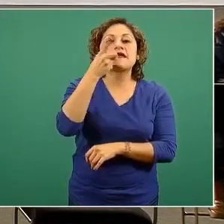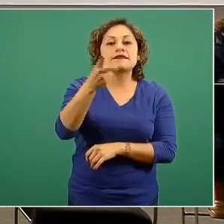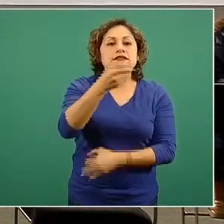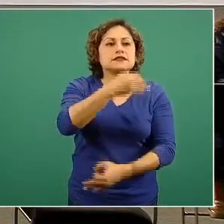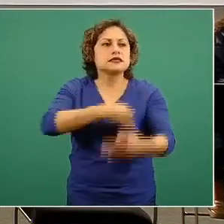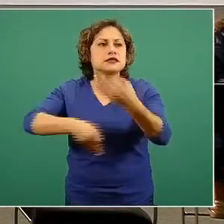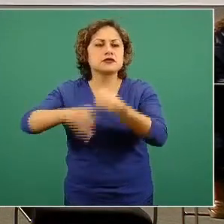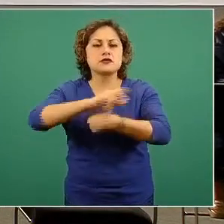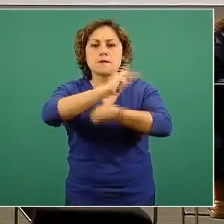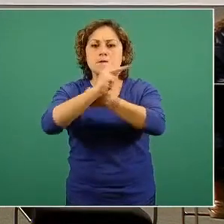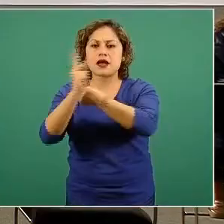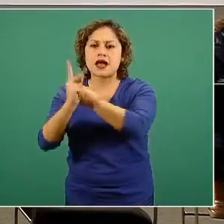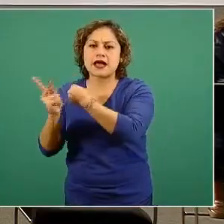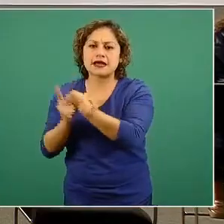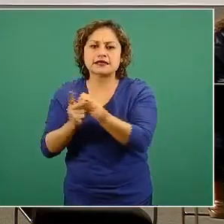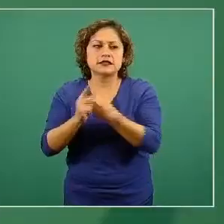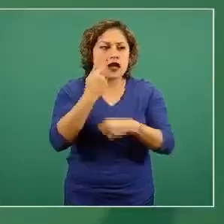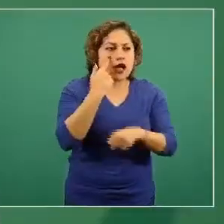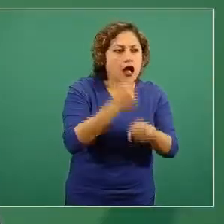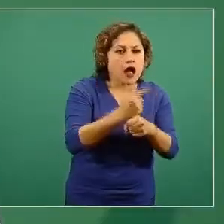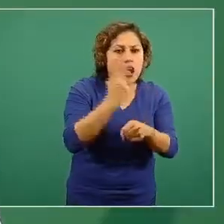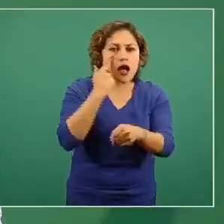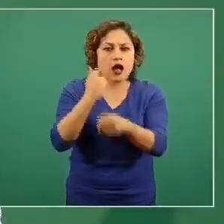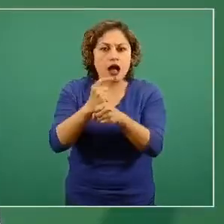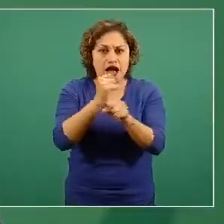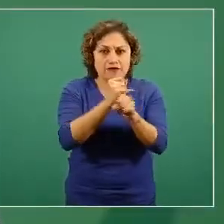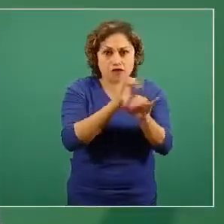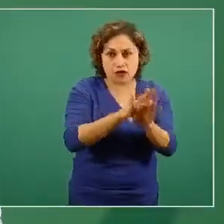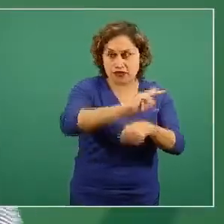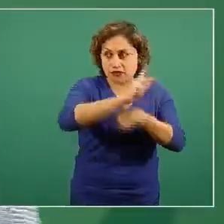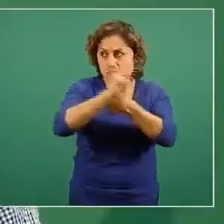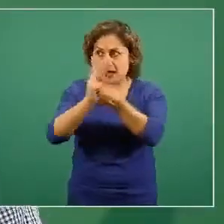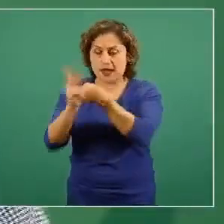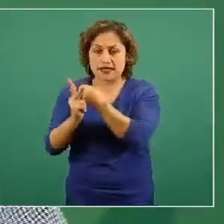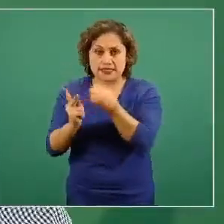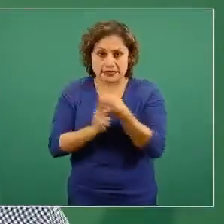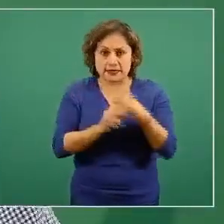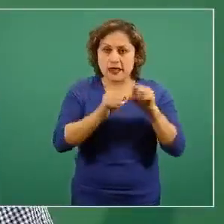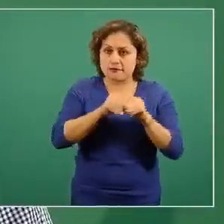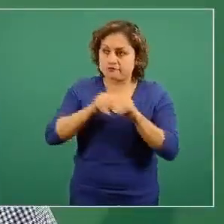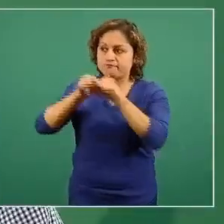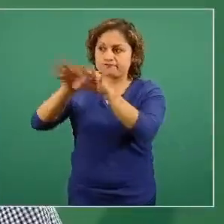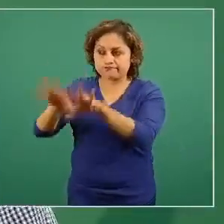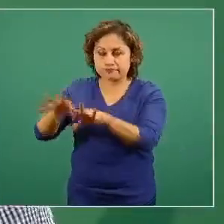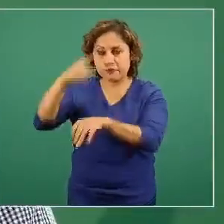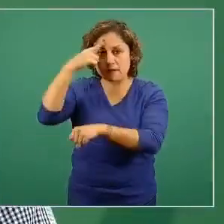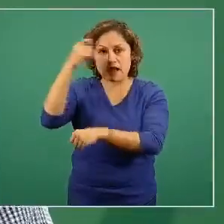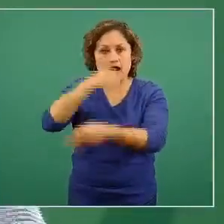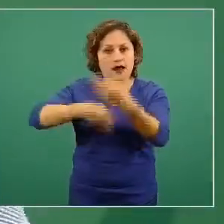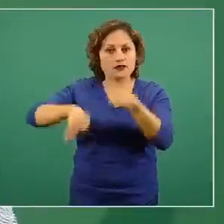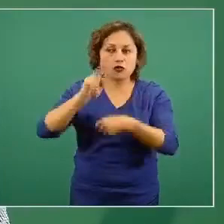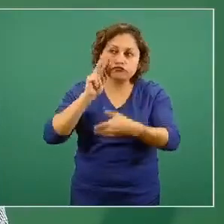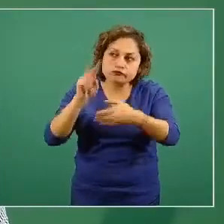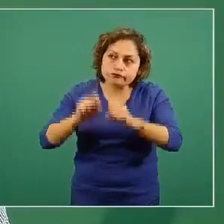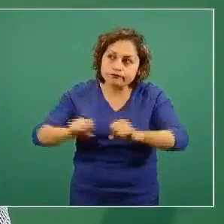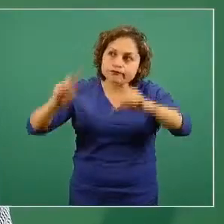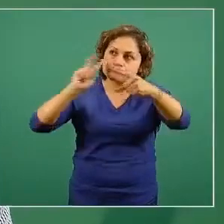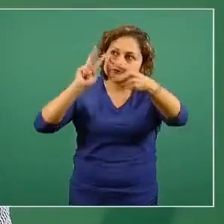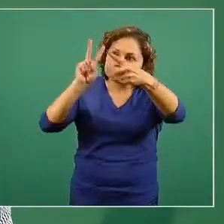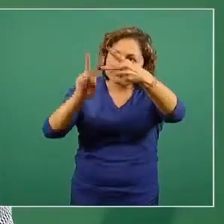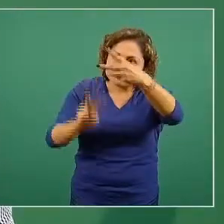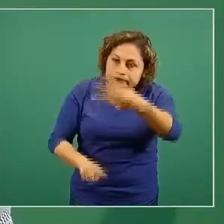esta secuenciación y la información de la persona, es decir, el comportamiento clínico epidemiológico de la